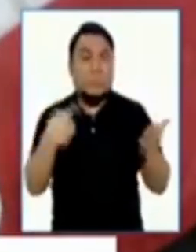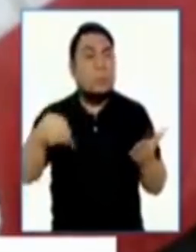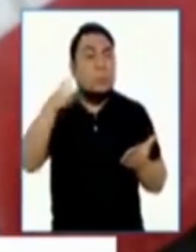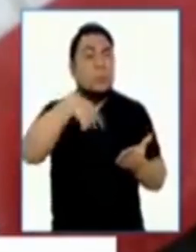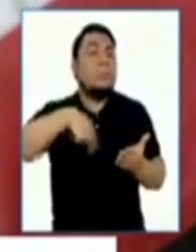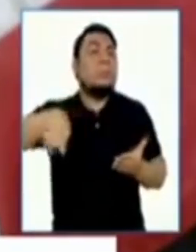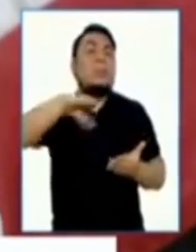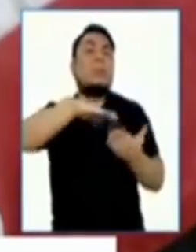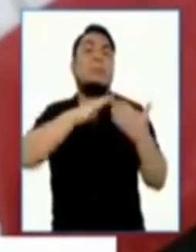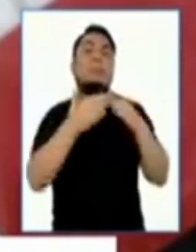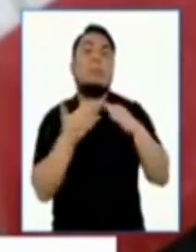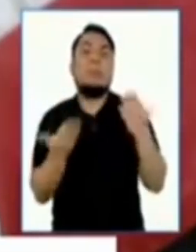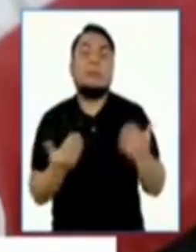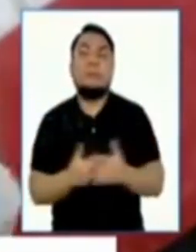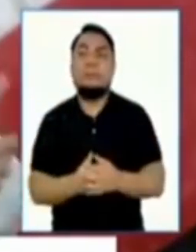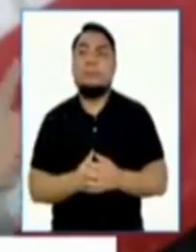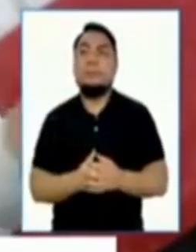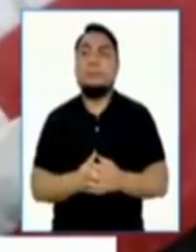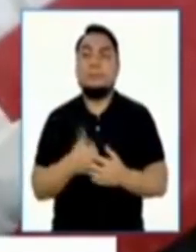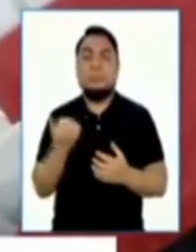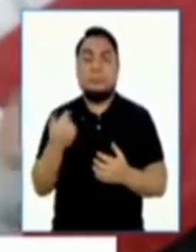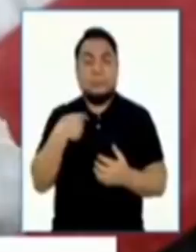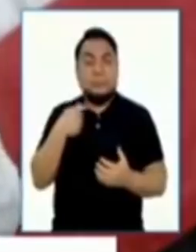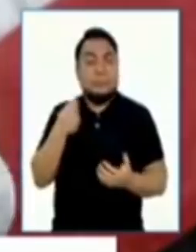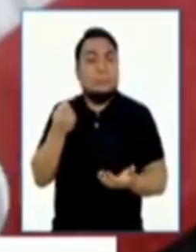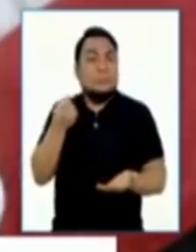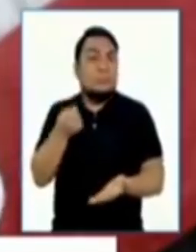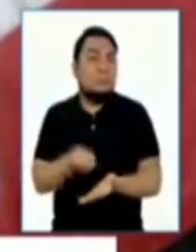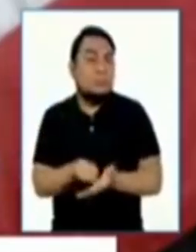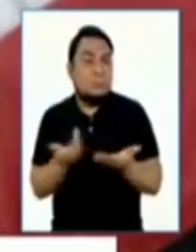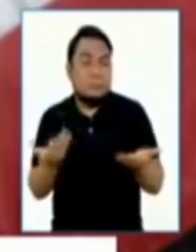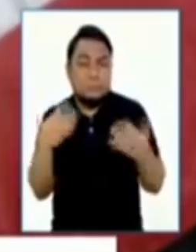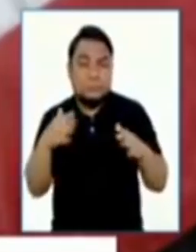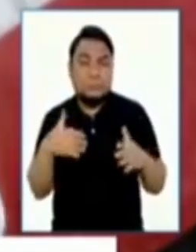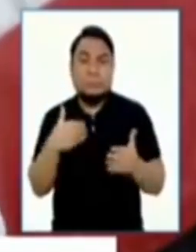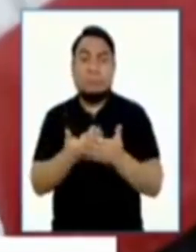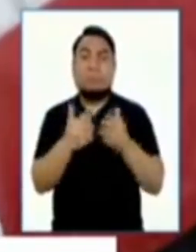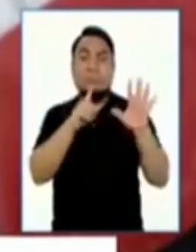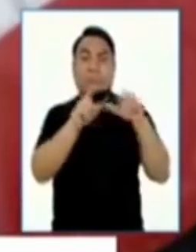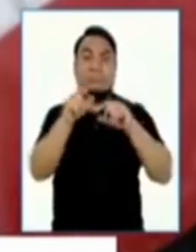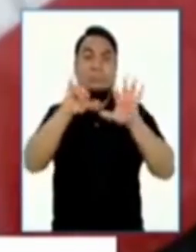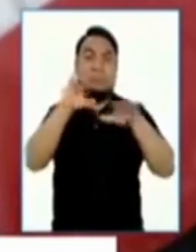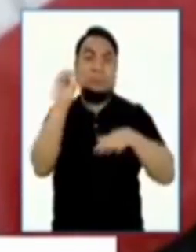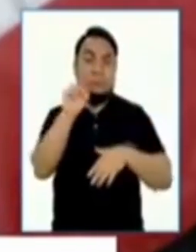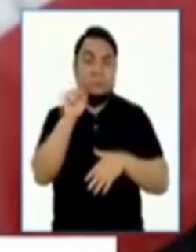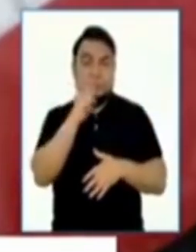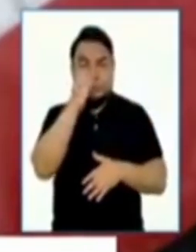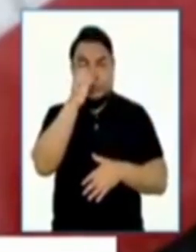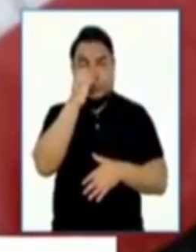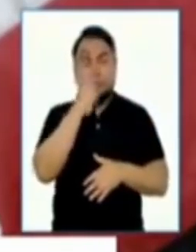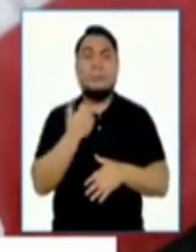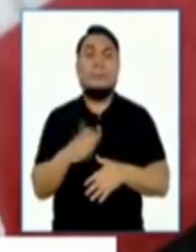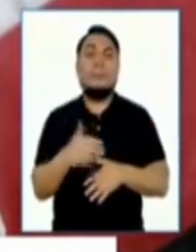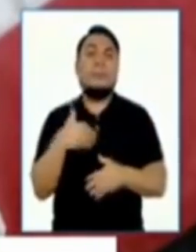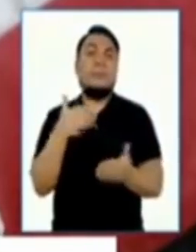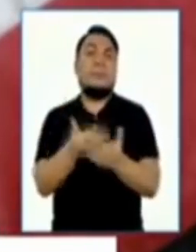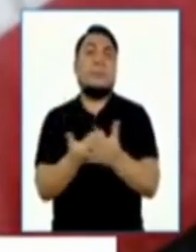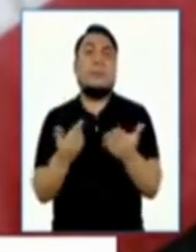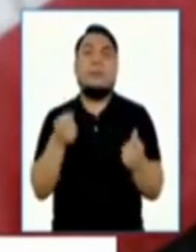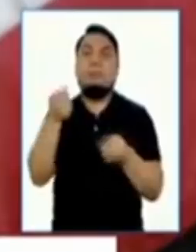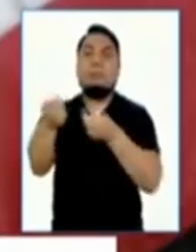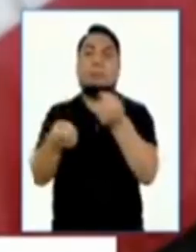la población a través de los bonos de que hemos llegado con 760 soles estamos llegando